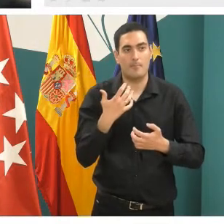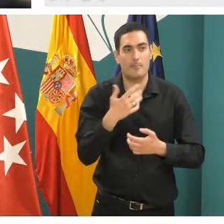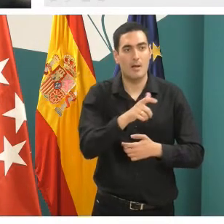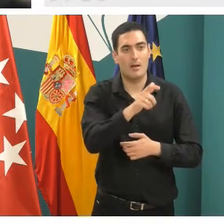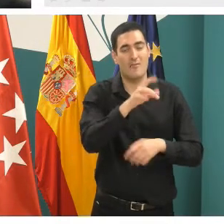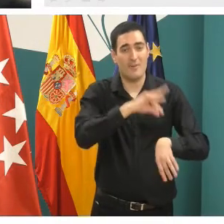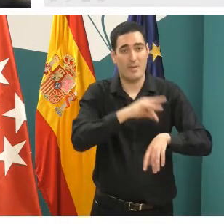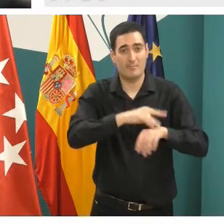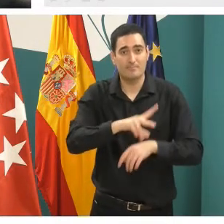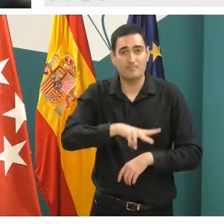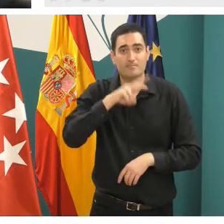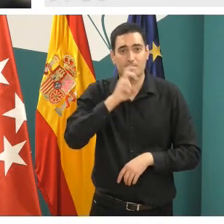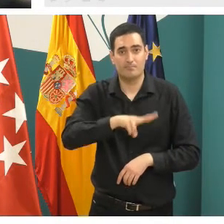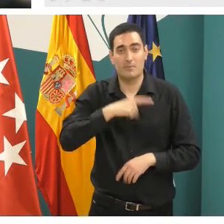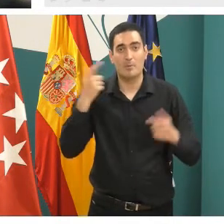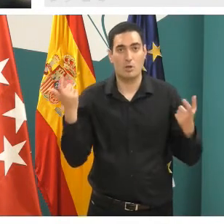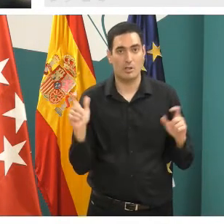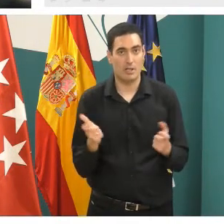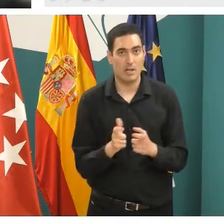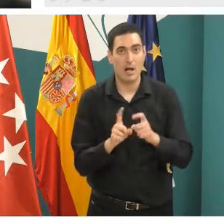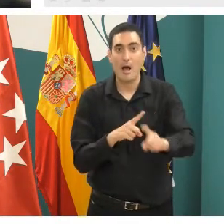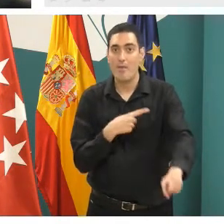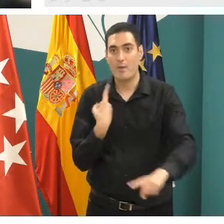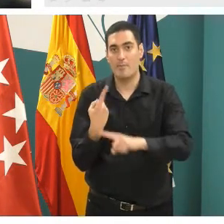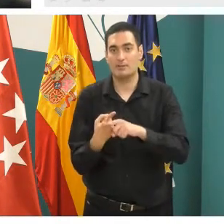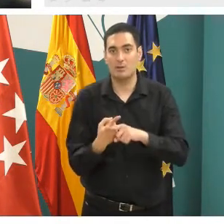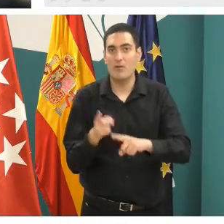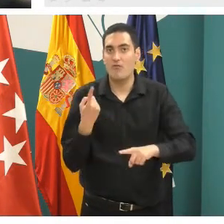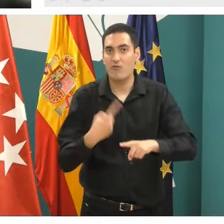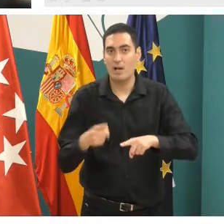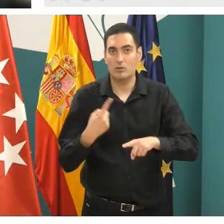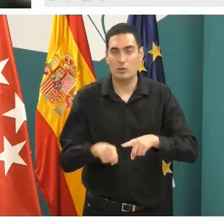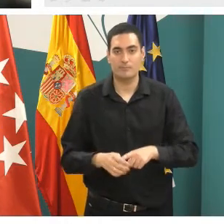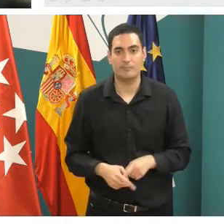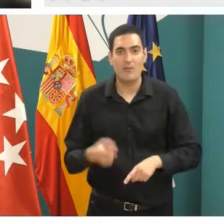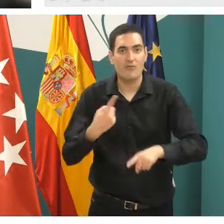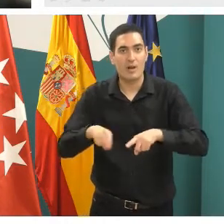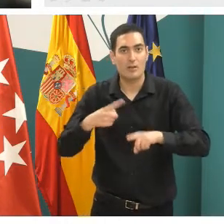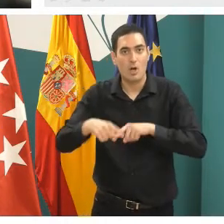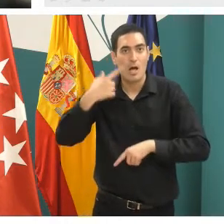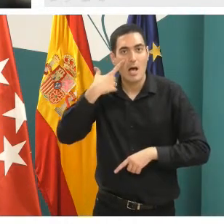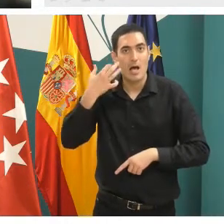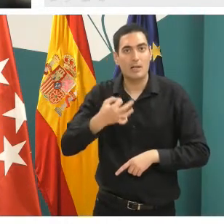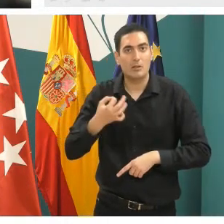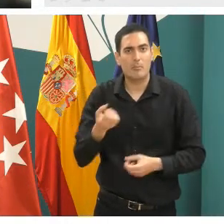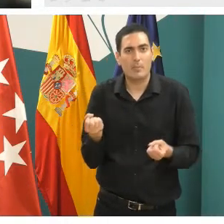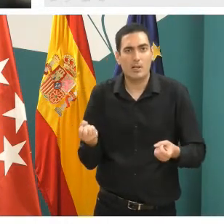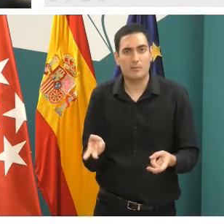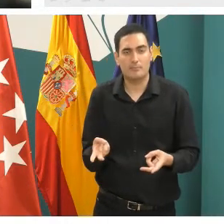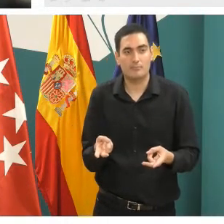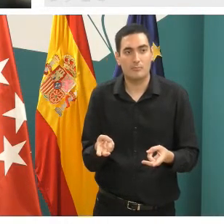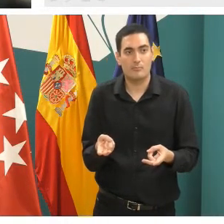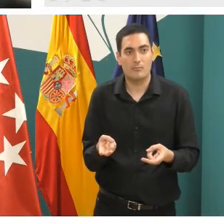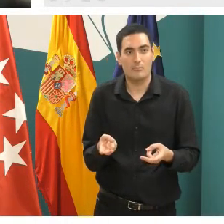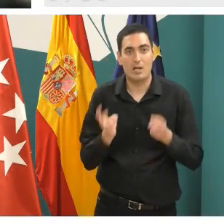enfermedades respiratorias minoritarias son además un factor de riesgo para que ante el